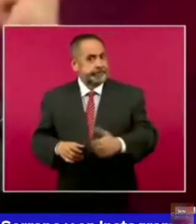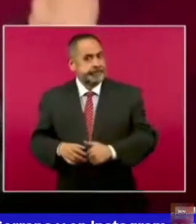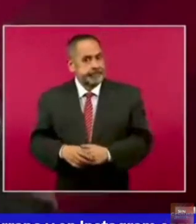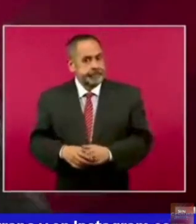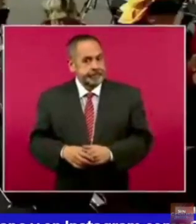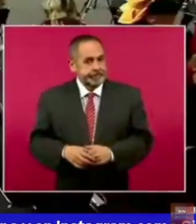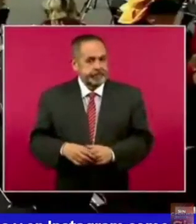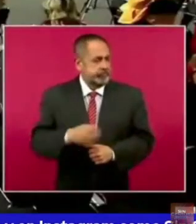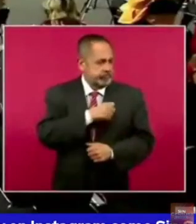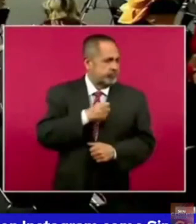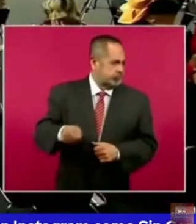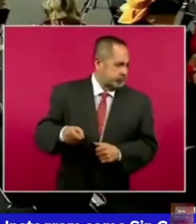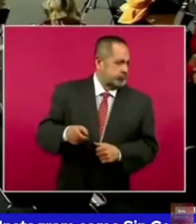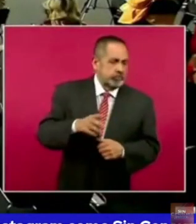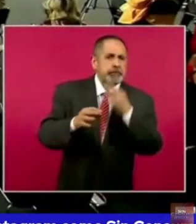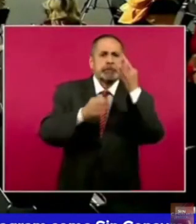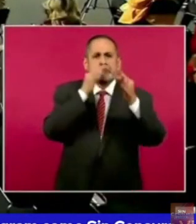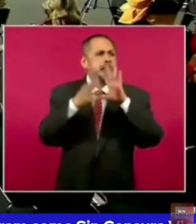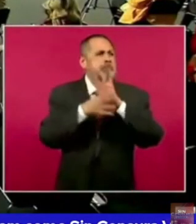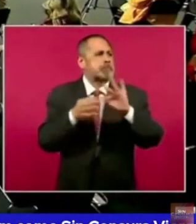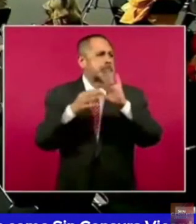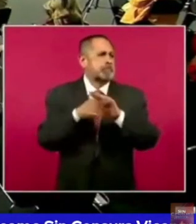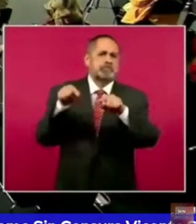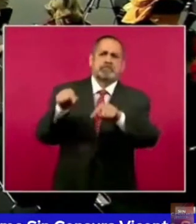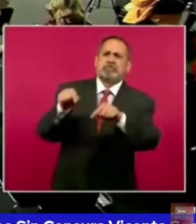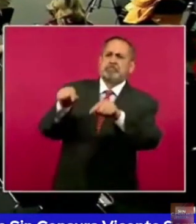y los hacían ganar.